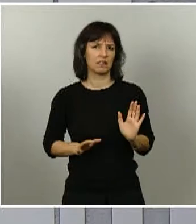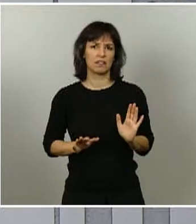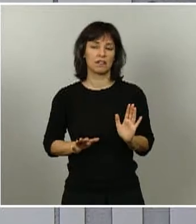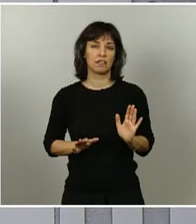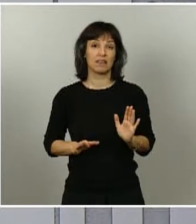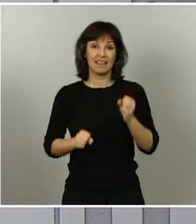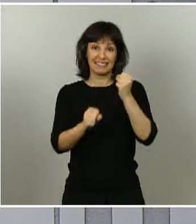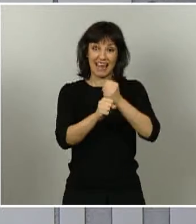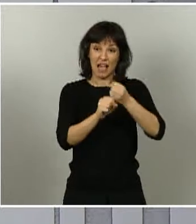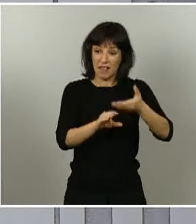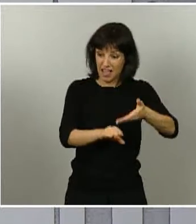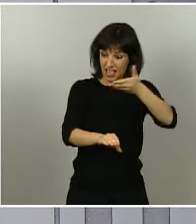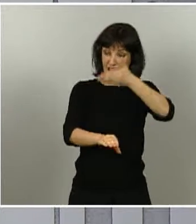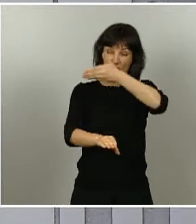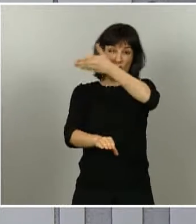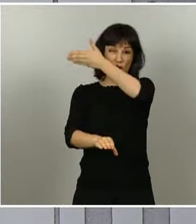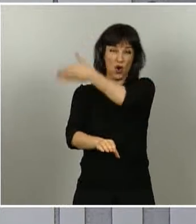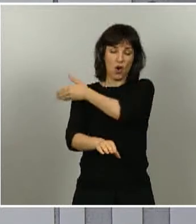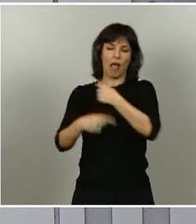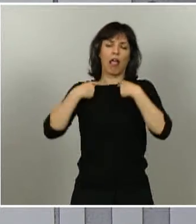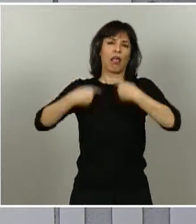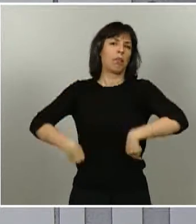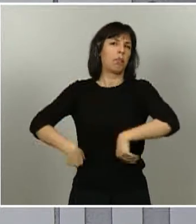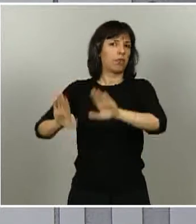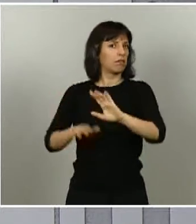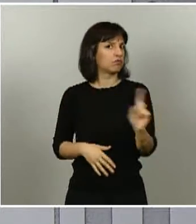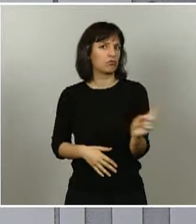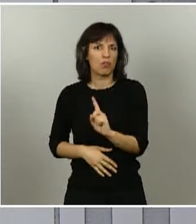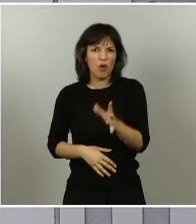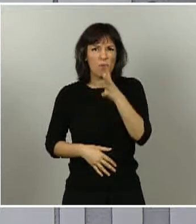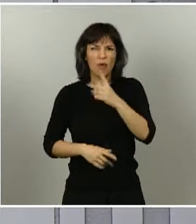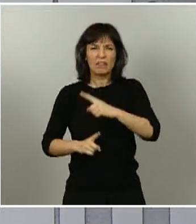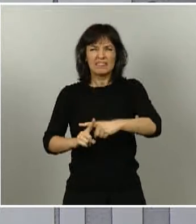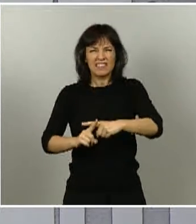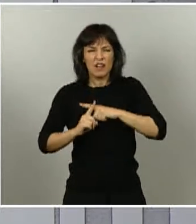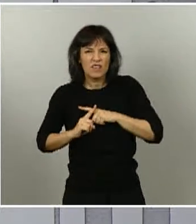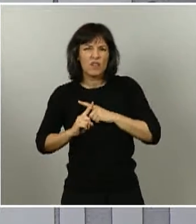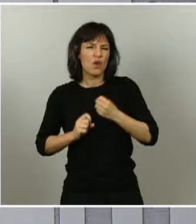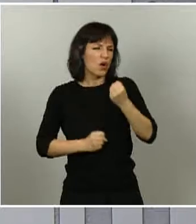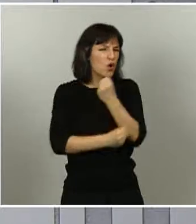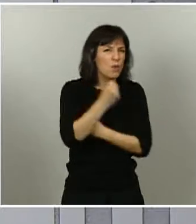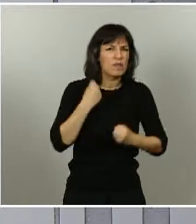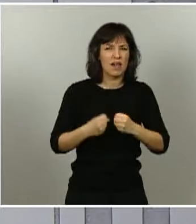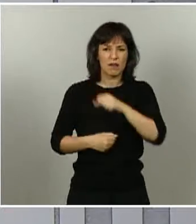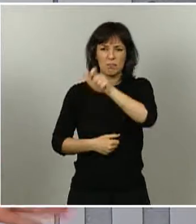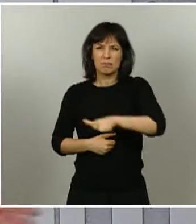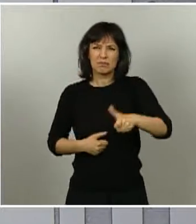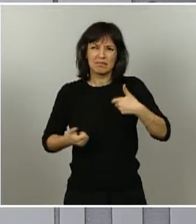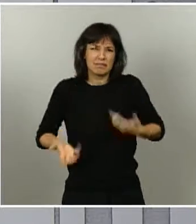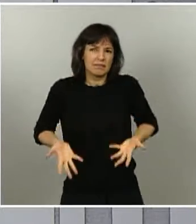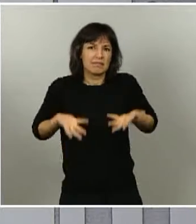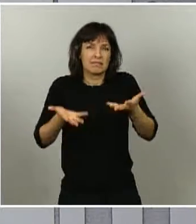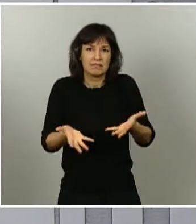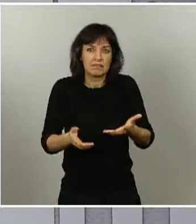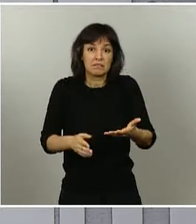que se ha realizado durante todo ese periodo, con el sacrificio, con la economía, con todo lo que los ciudadanos han dado de sí para que hoy tengamos las